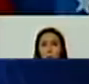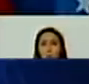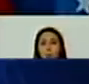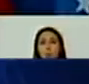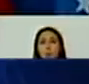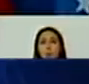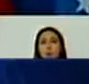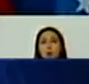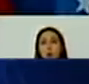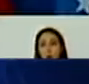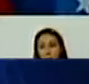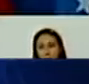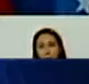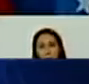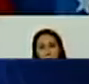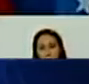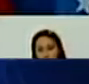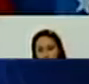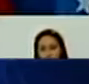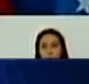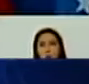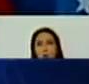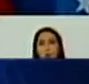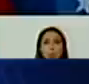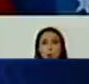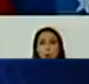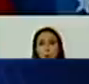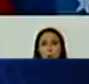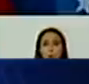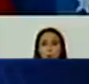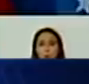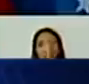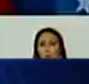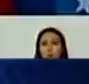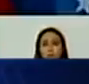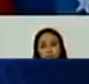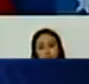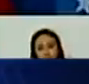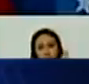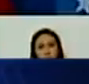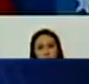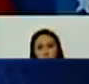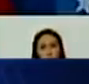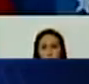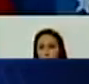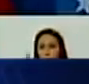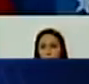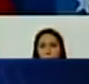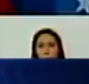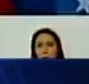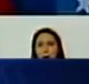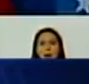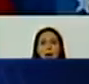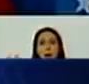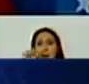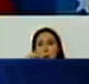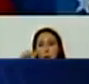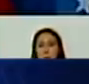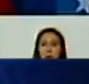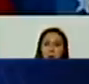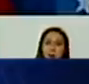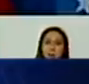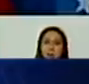Chingate, copiloto, quienes fueron presentados ante un tribunal de control y le fueron imputados los delitos de tráfico ilícito agravado de